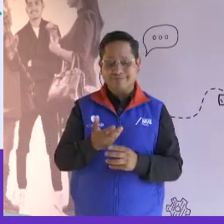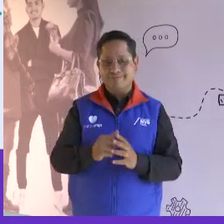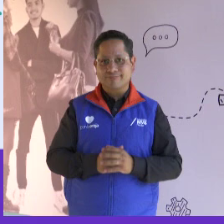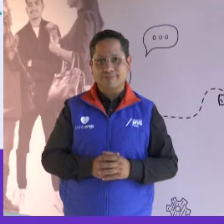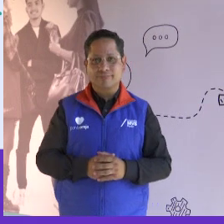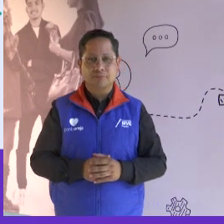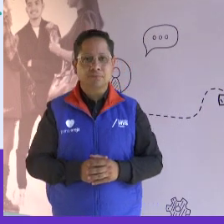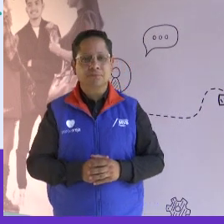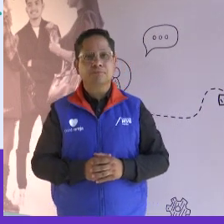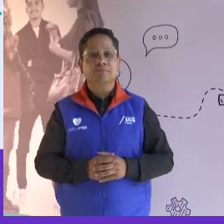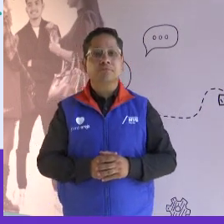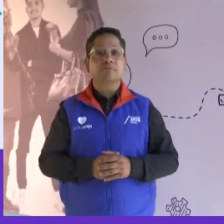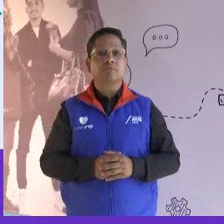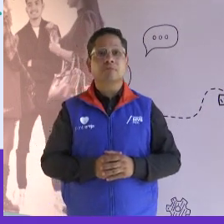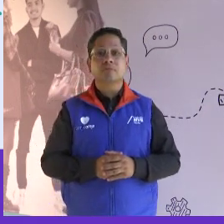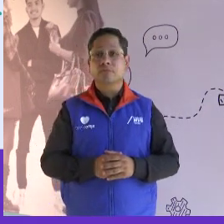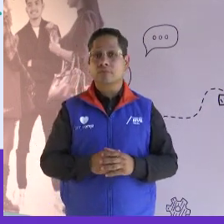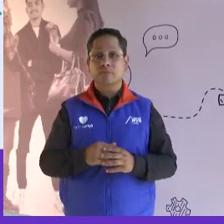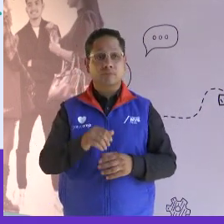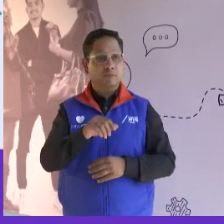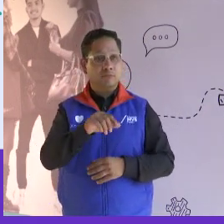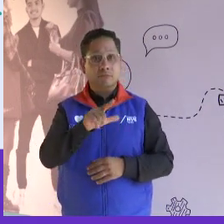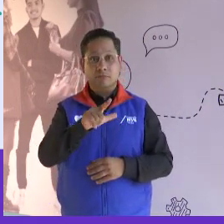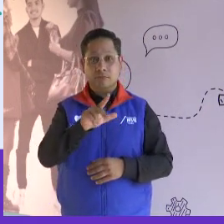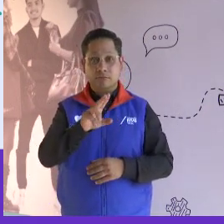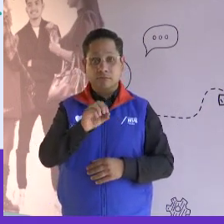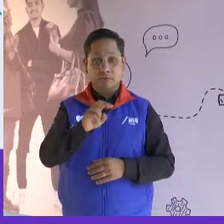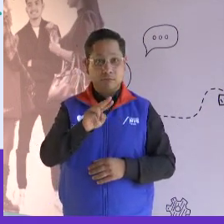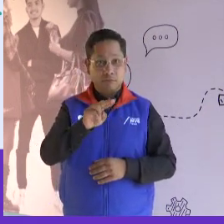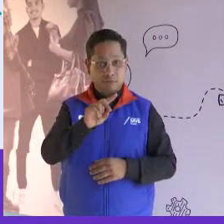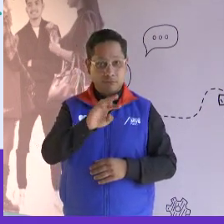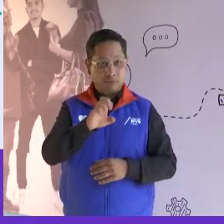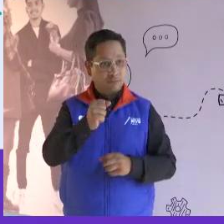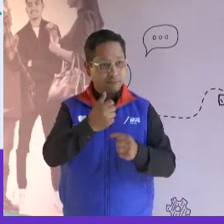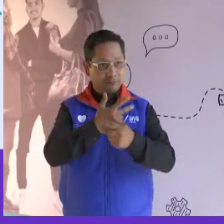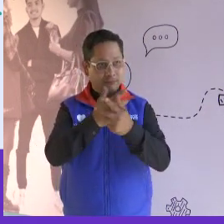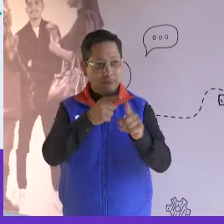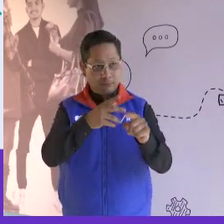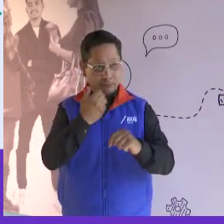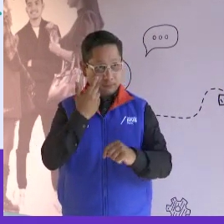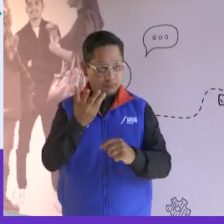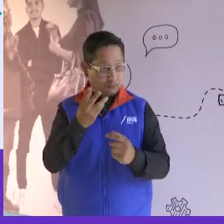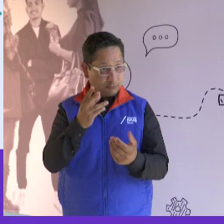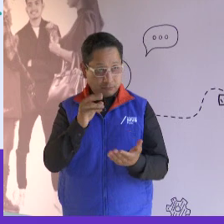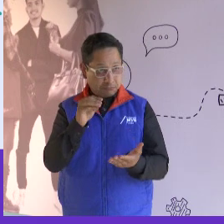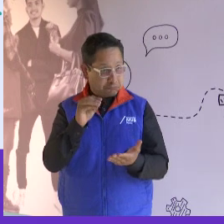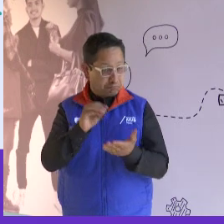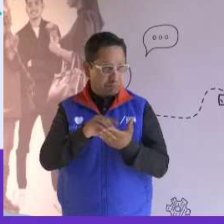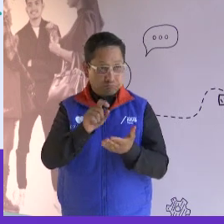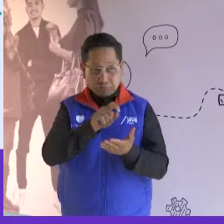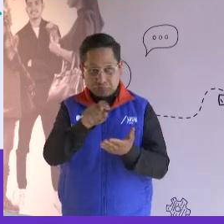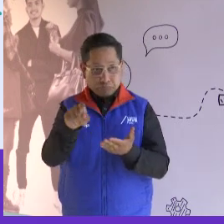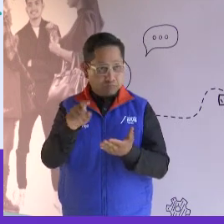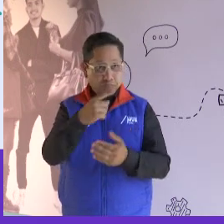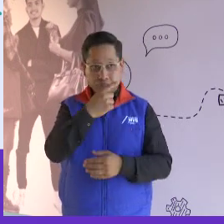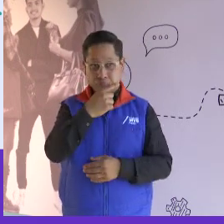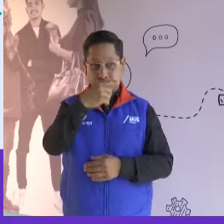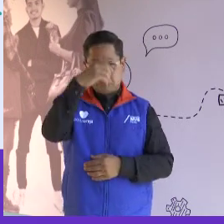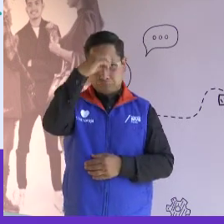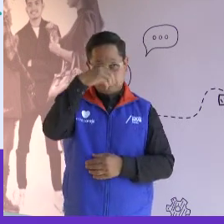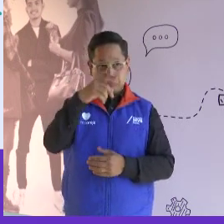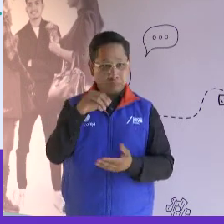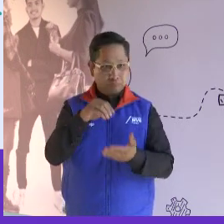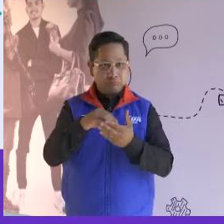ti. Lourdes, no sé si querrías añadir algún aspecto en esto de la